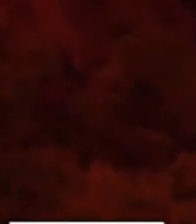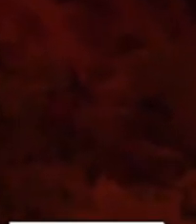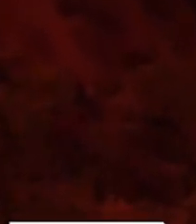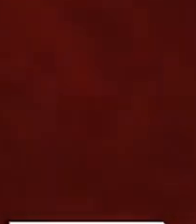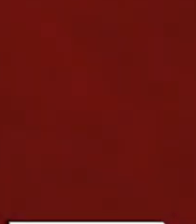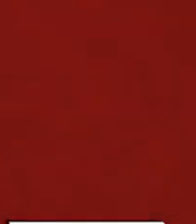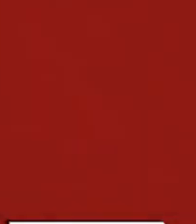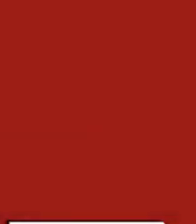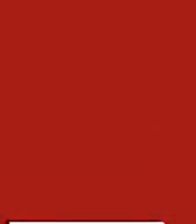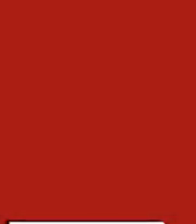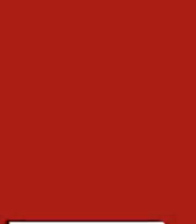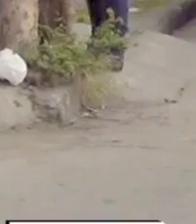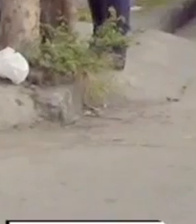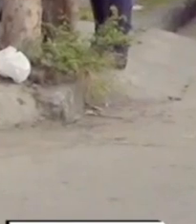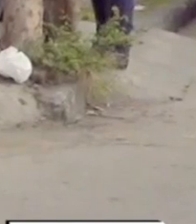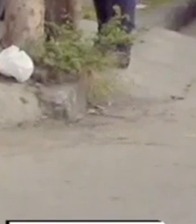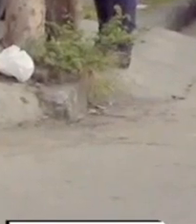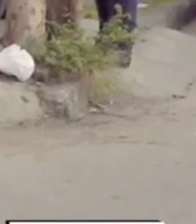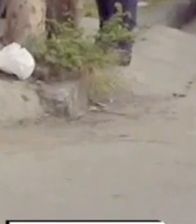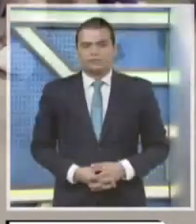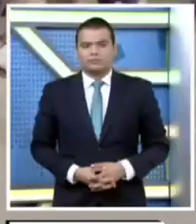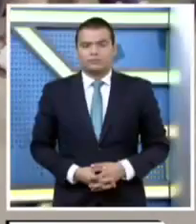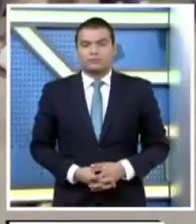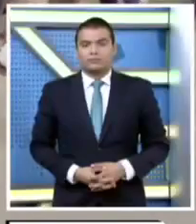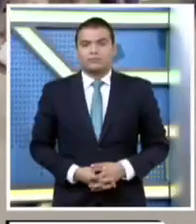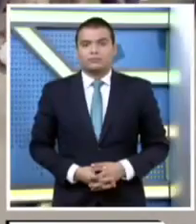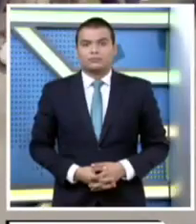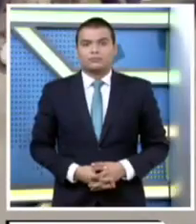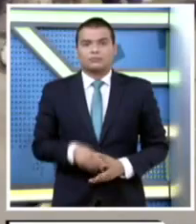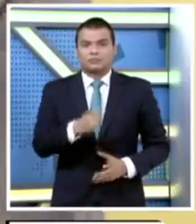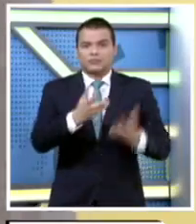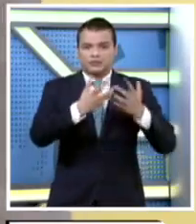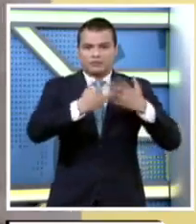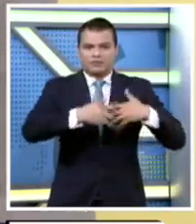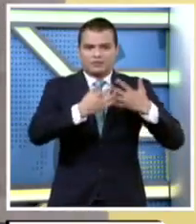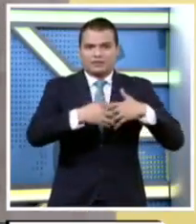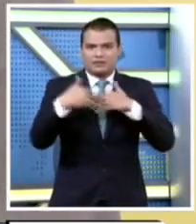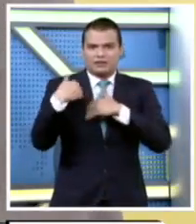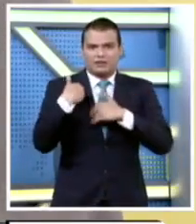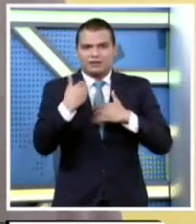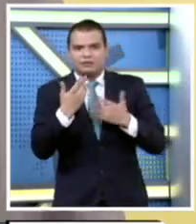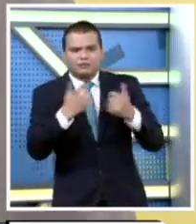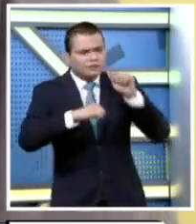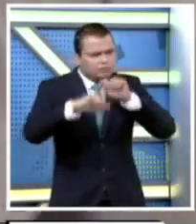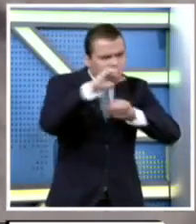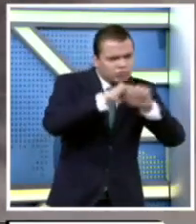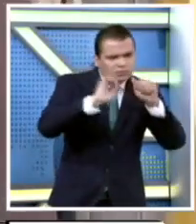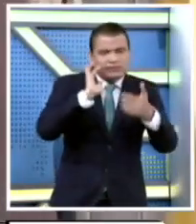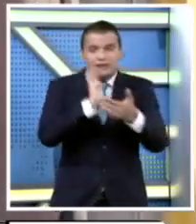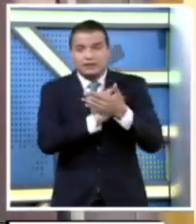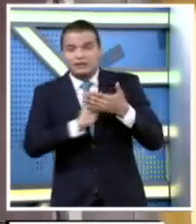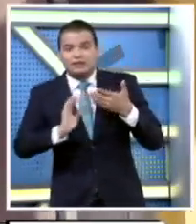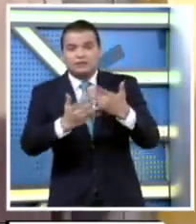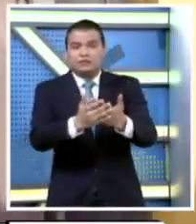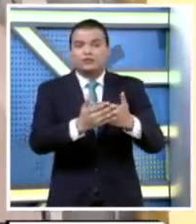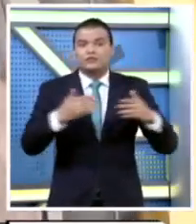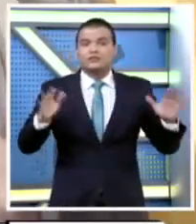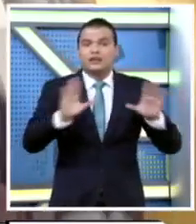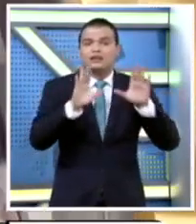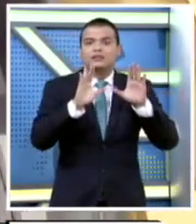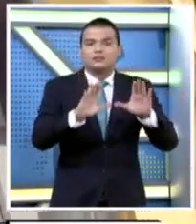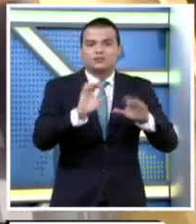Seguimos cumpliendo. En una empresa caleña dedicada al embellecimiento de vehículos nació esta iniciativa. Es una carpa de